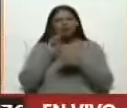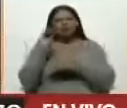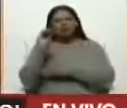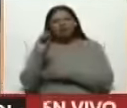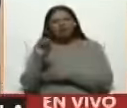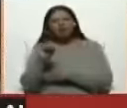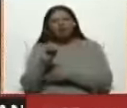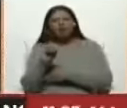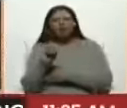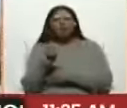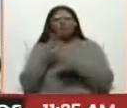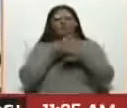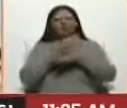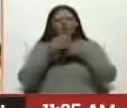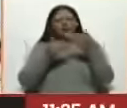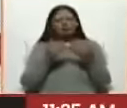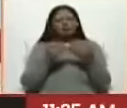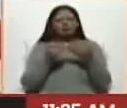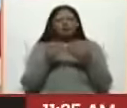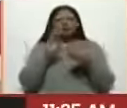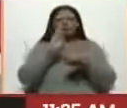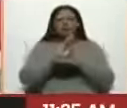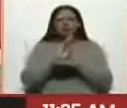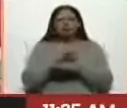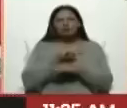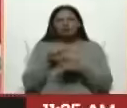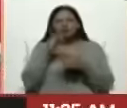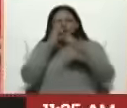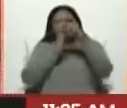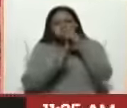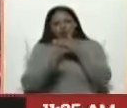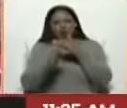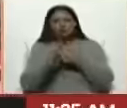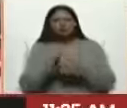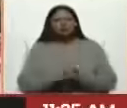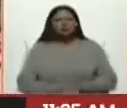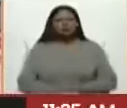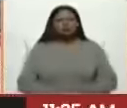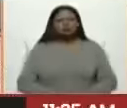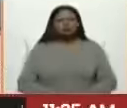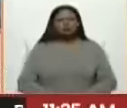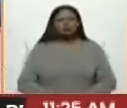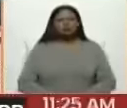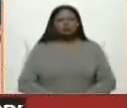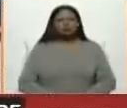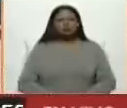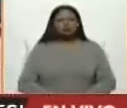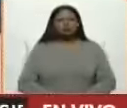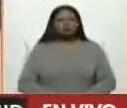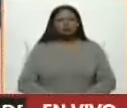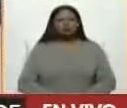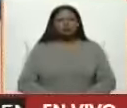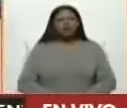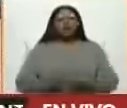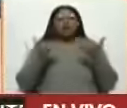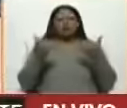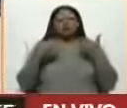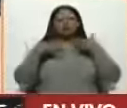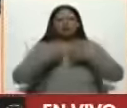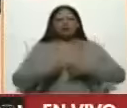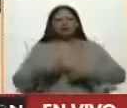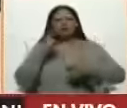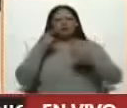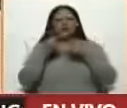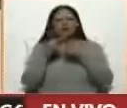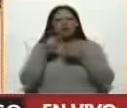jugando la protección de los humildes. Ellos ahora andan disfrazado, el lobo está disfrazado